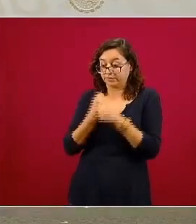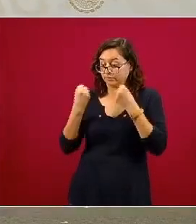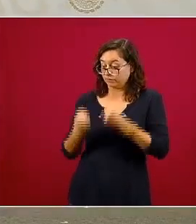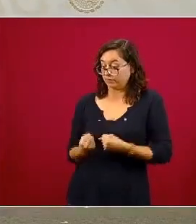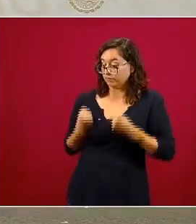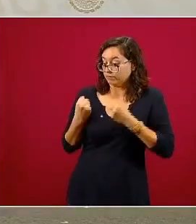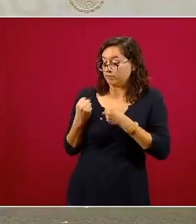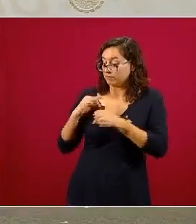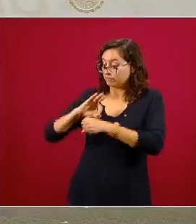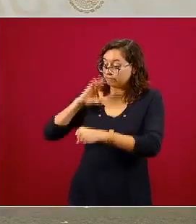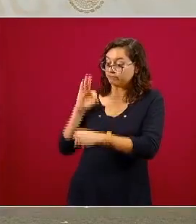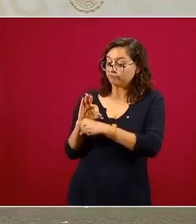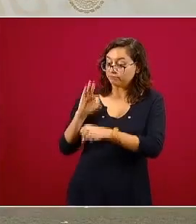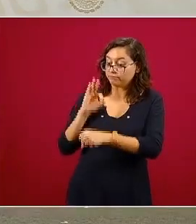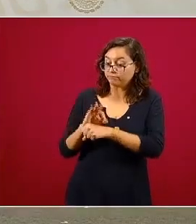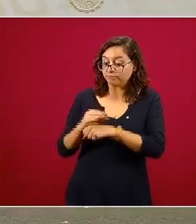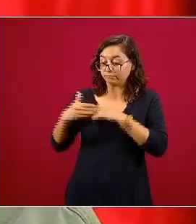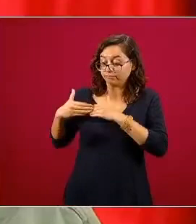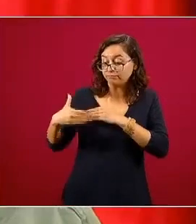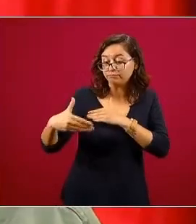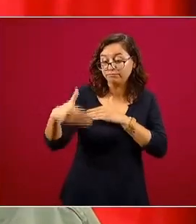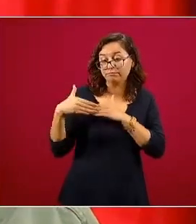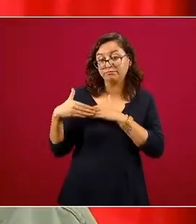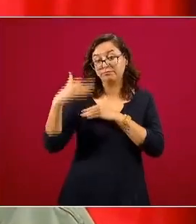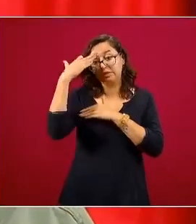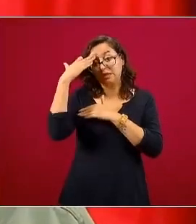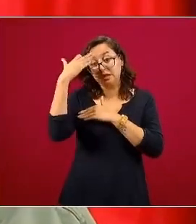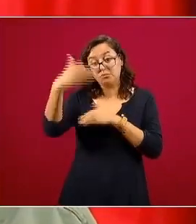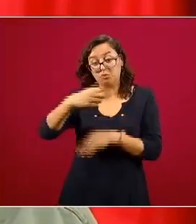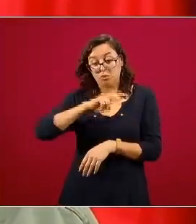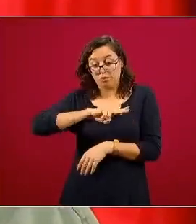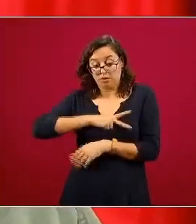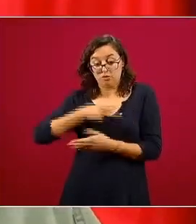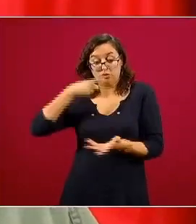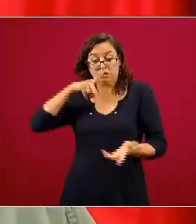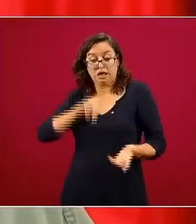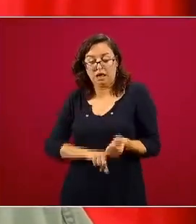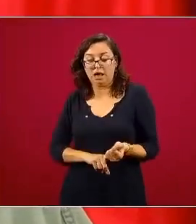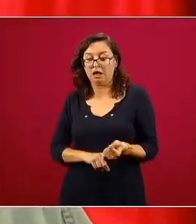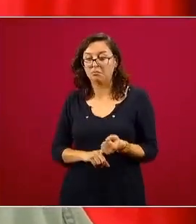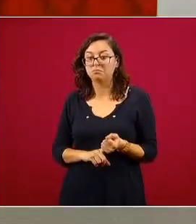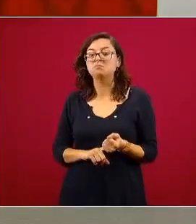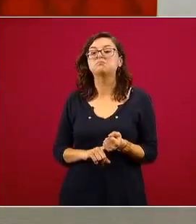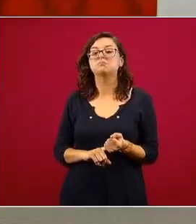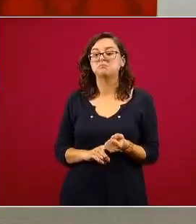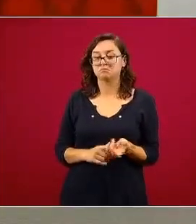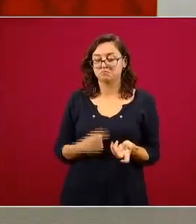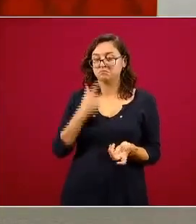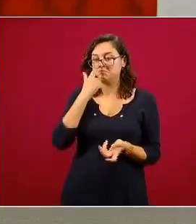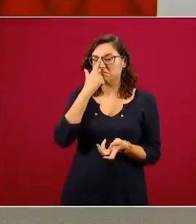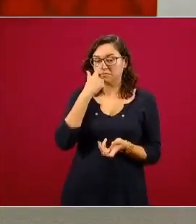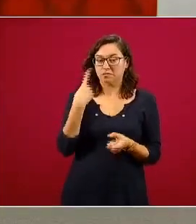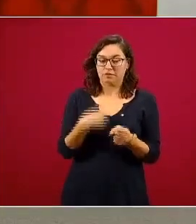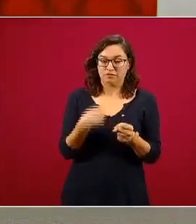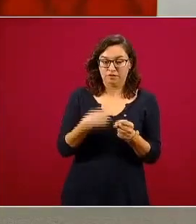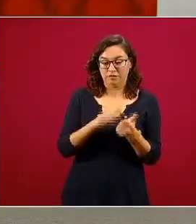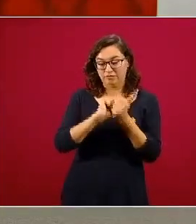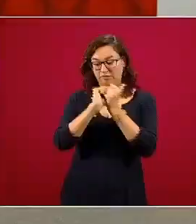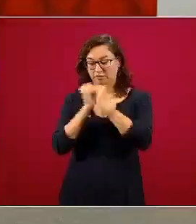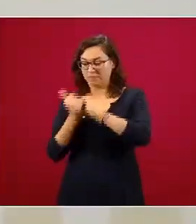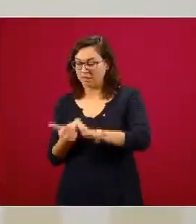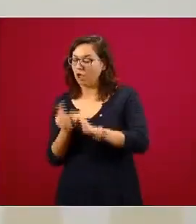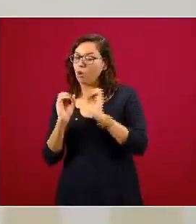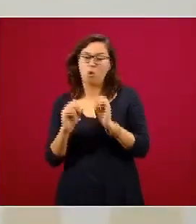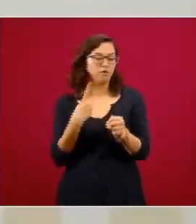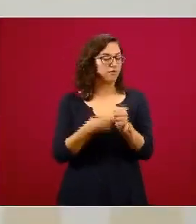etapas del tiempo que estuvimos en contacto con el virus, hayamos desarrollado la enfermedad o no